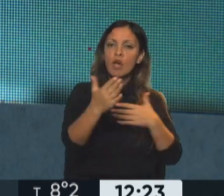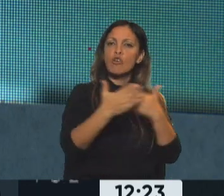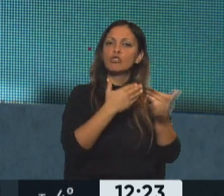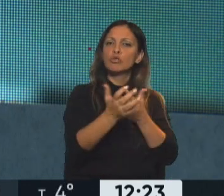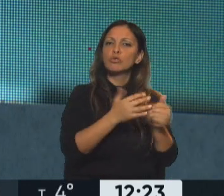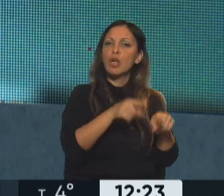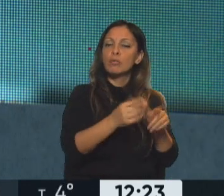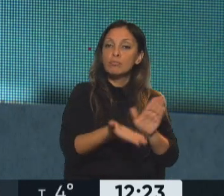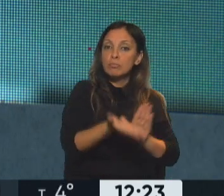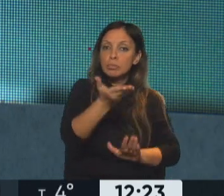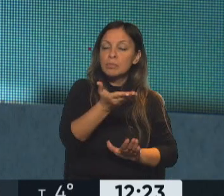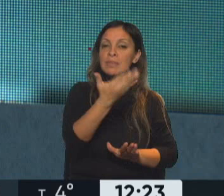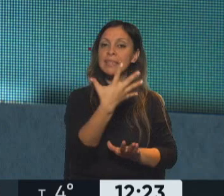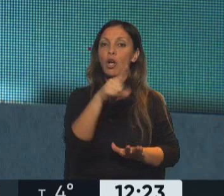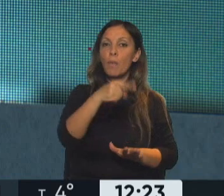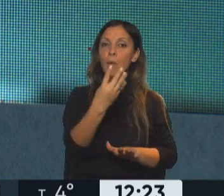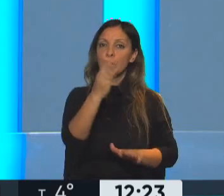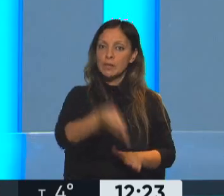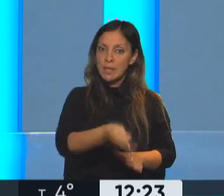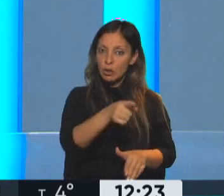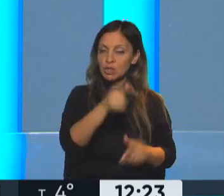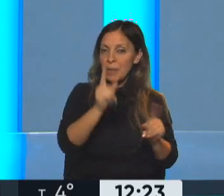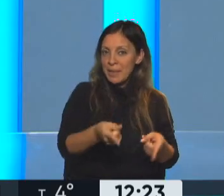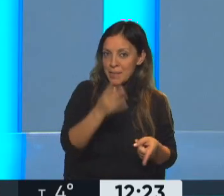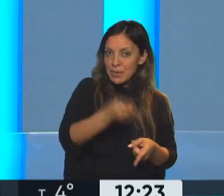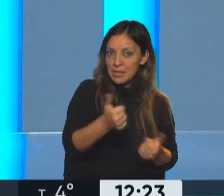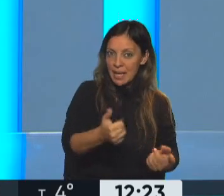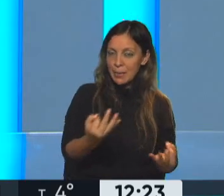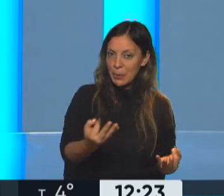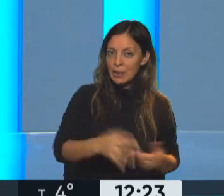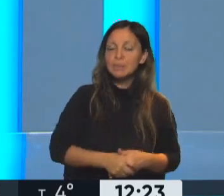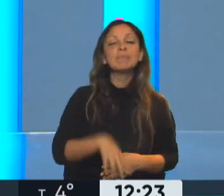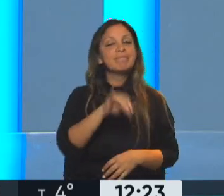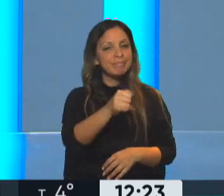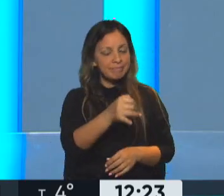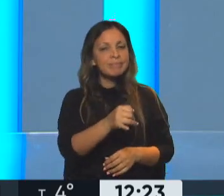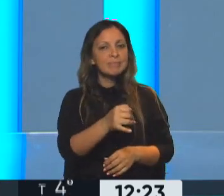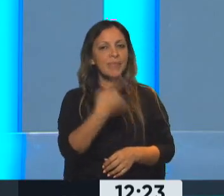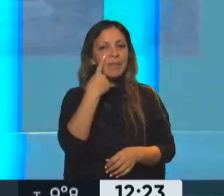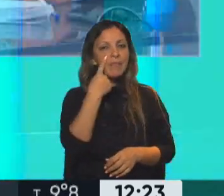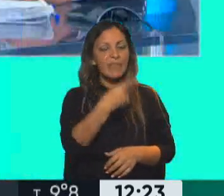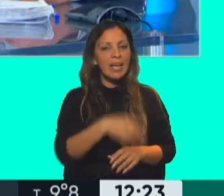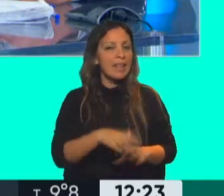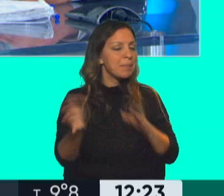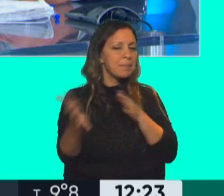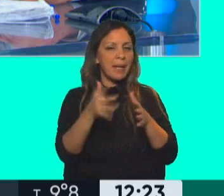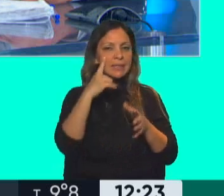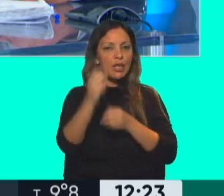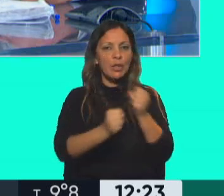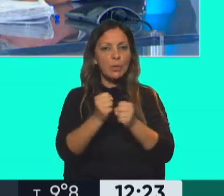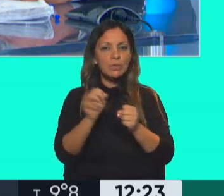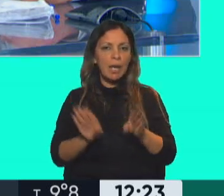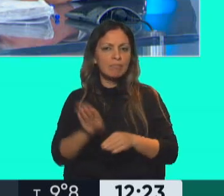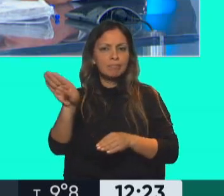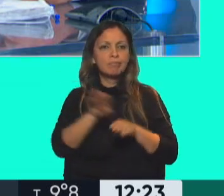creció el 5,4%. Construcción. Es un buen dato, es un buen porcentaje de crecimiento. Sí, fíjate que estamos también muy parecido a la industria. El crecimiento